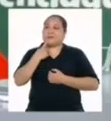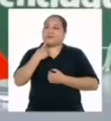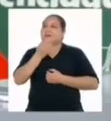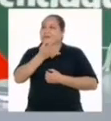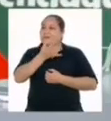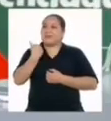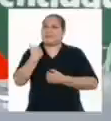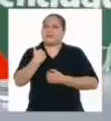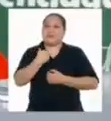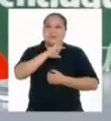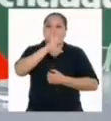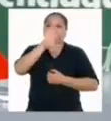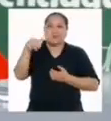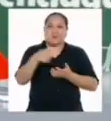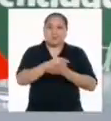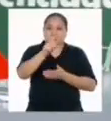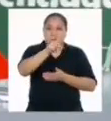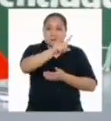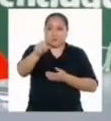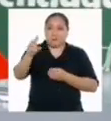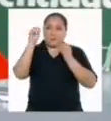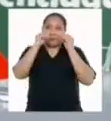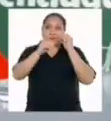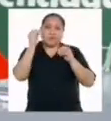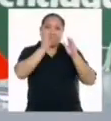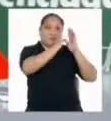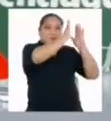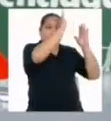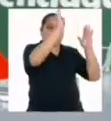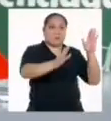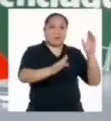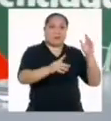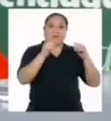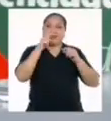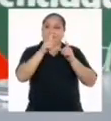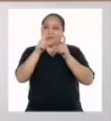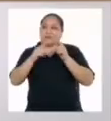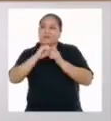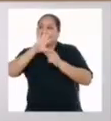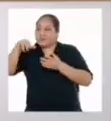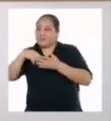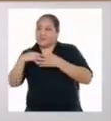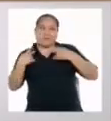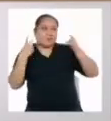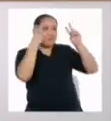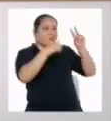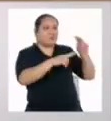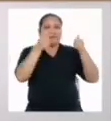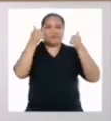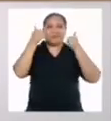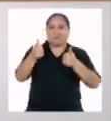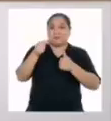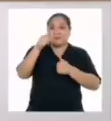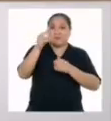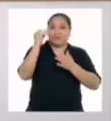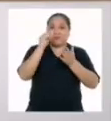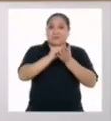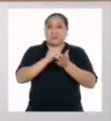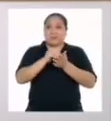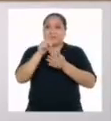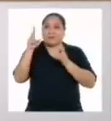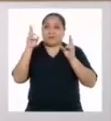Lo mejor será que todas y todos ustedes coloquen sus murales en un lugar bastante visible. Qué bien que hayas tocado ese